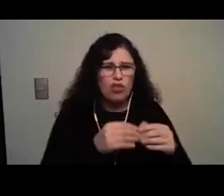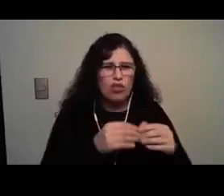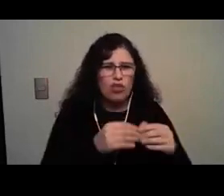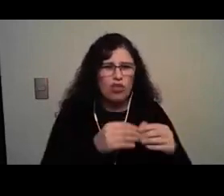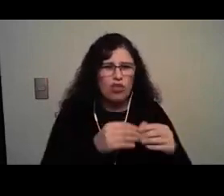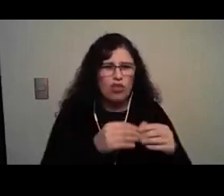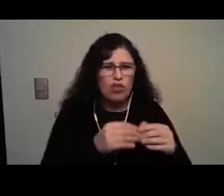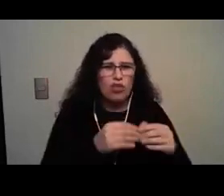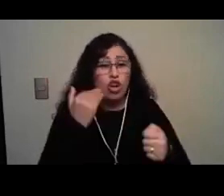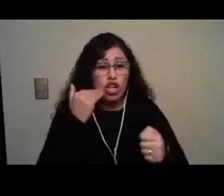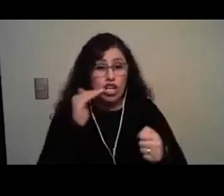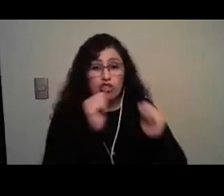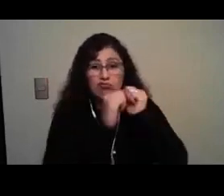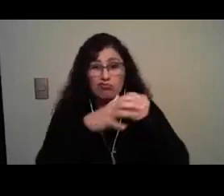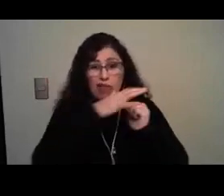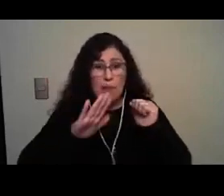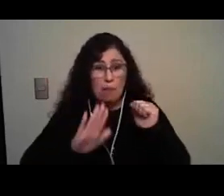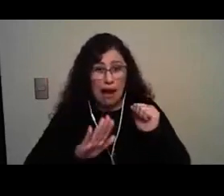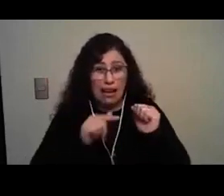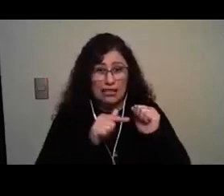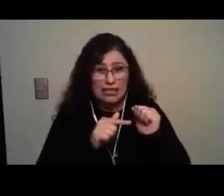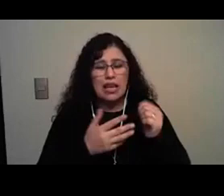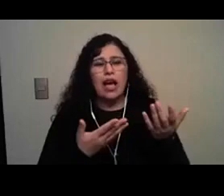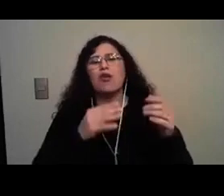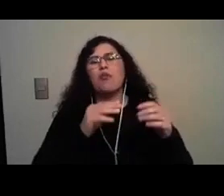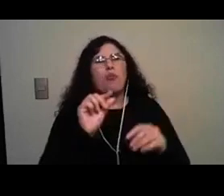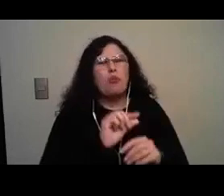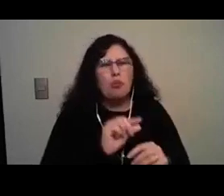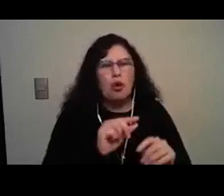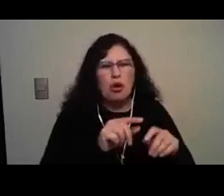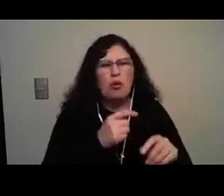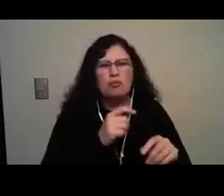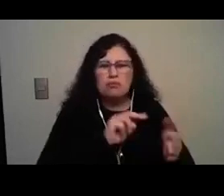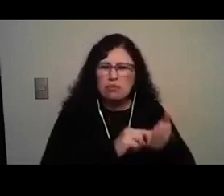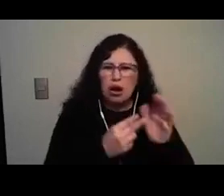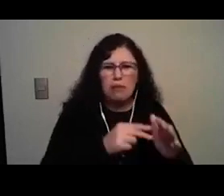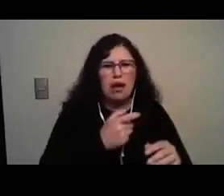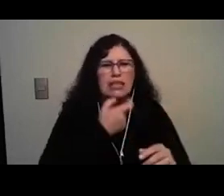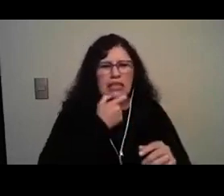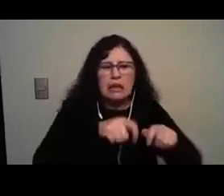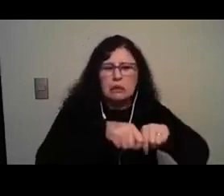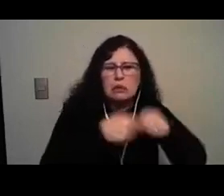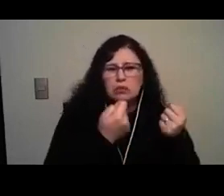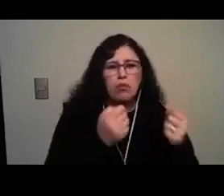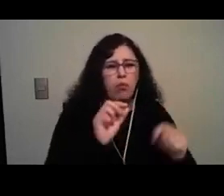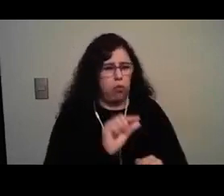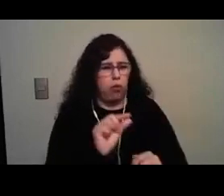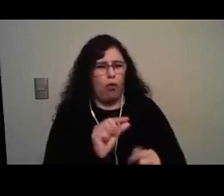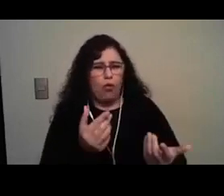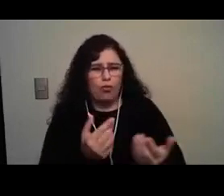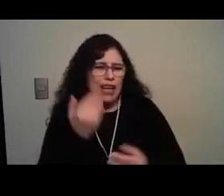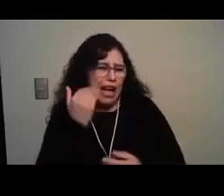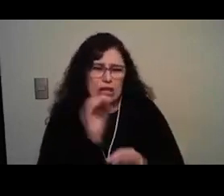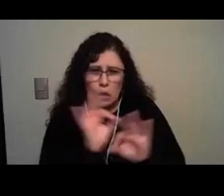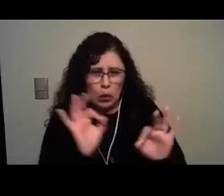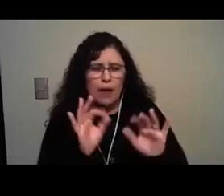cerebral, la posibilidad es muy baja, bajísima, salvo que uno se golpee y se caiga, ya, pero particularmente hay que tener precaución con